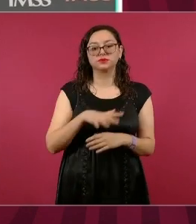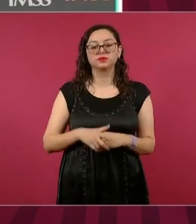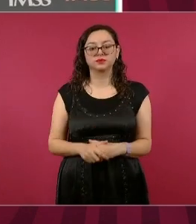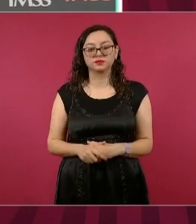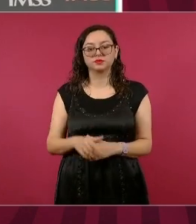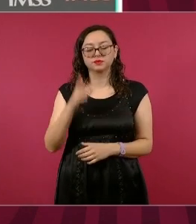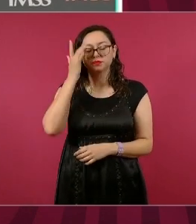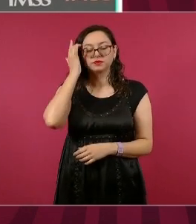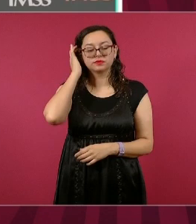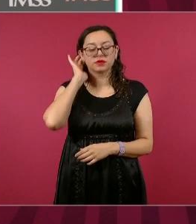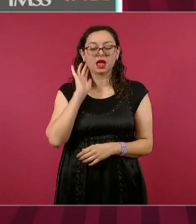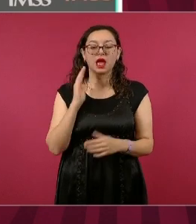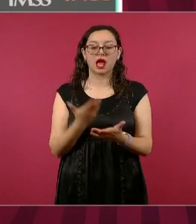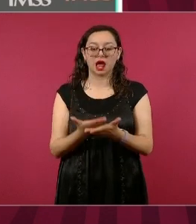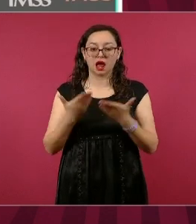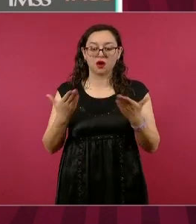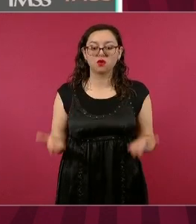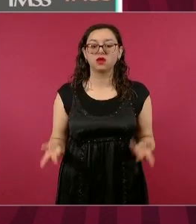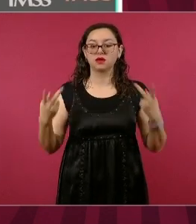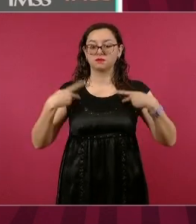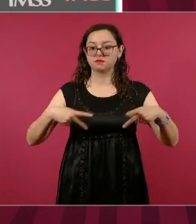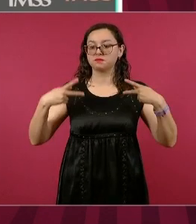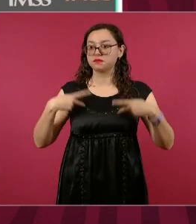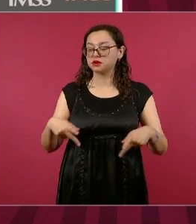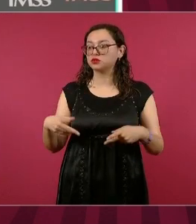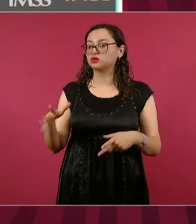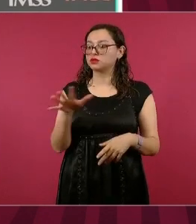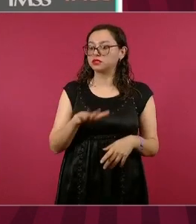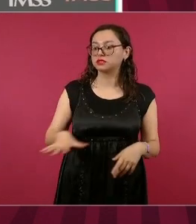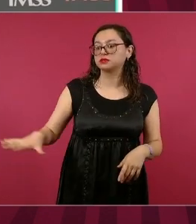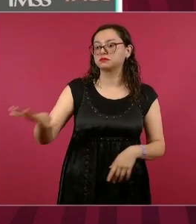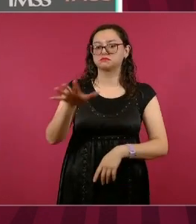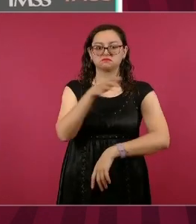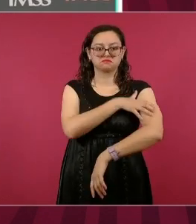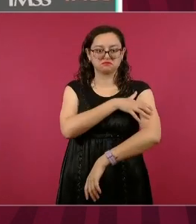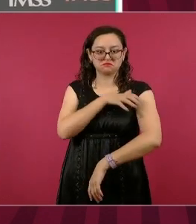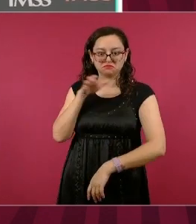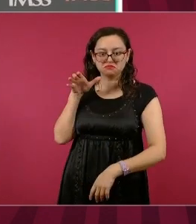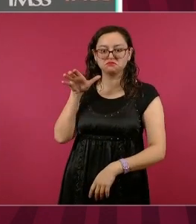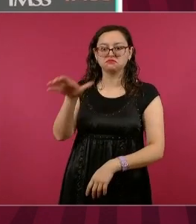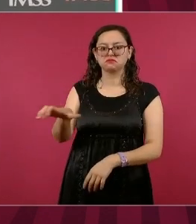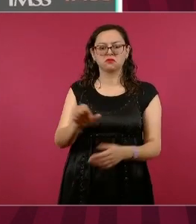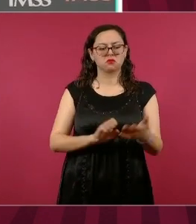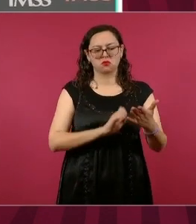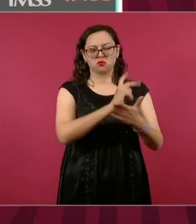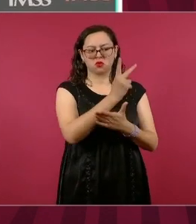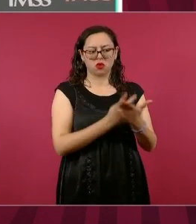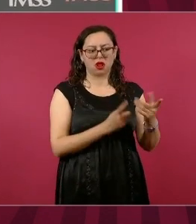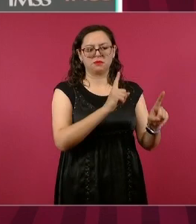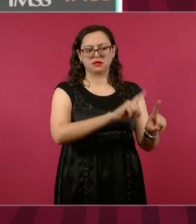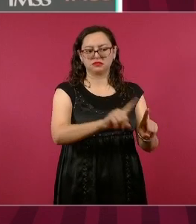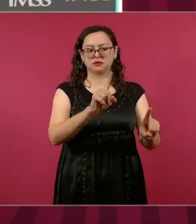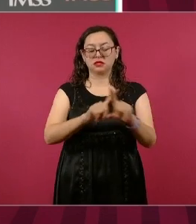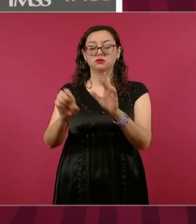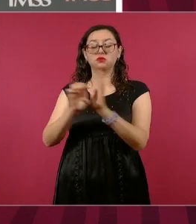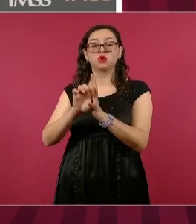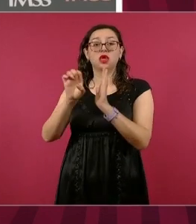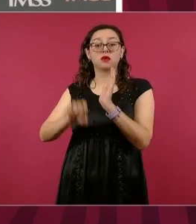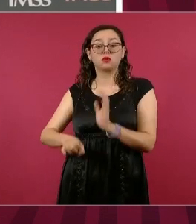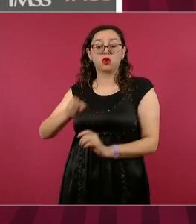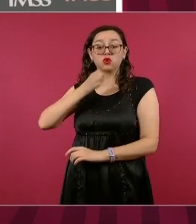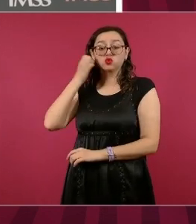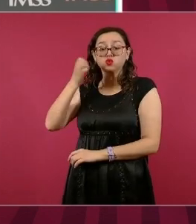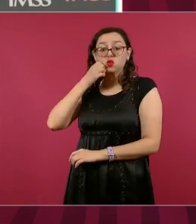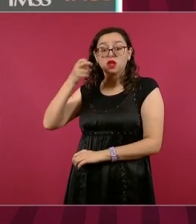ha empoderado al pueblo mediante diferentes programas, particularmente en La Escuela Es Nuestra,